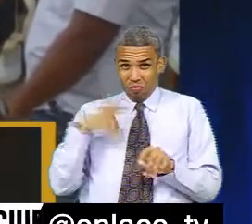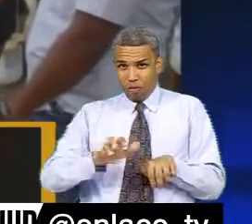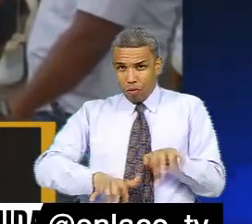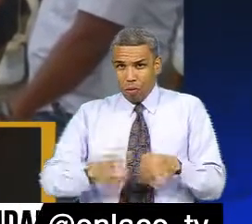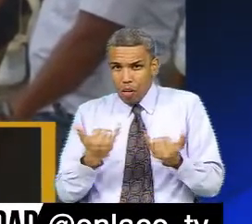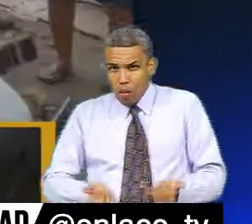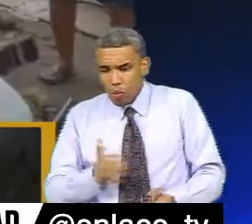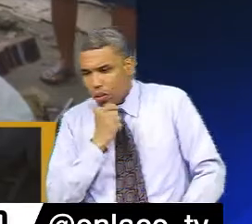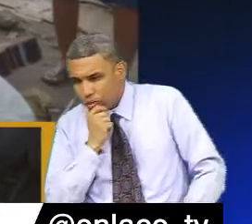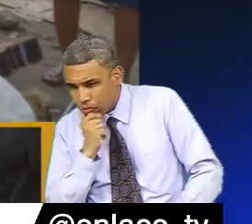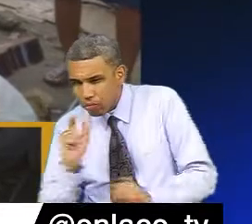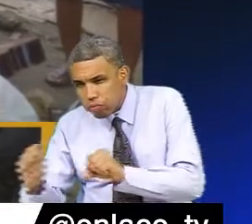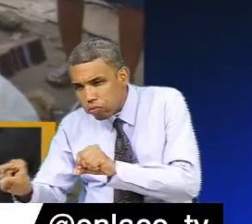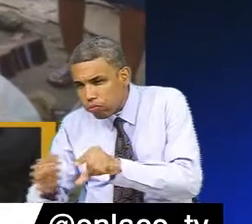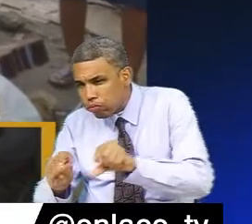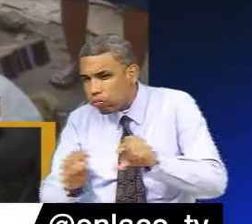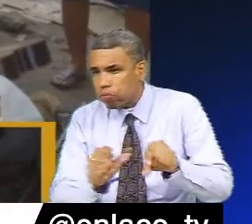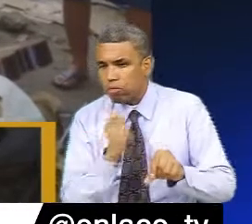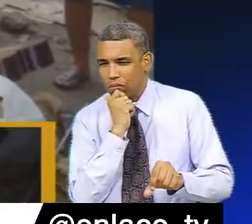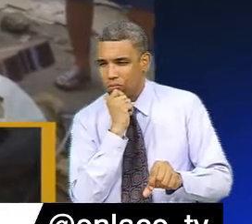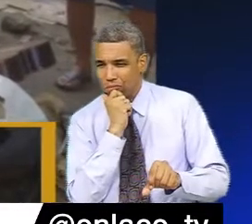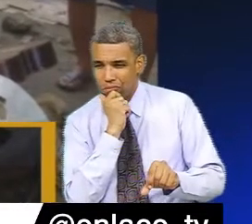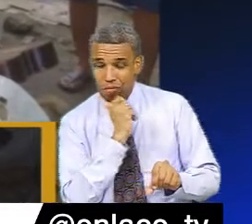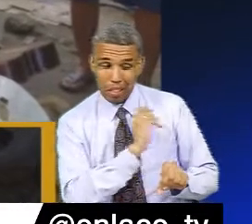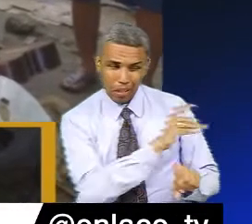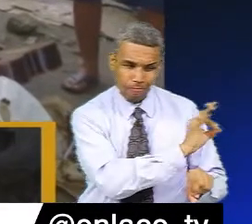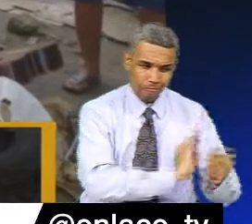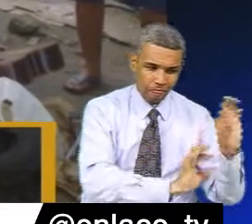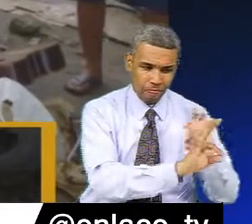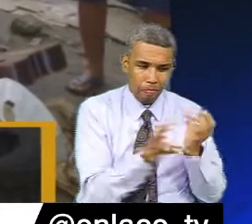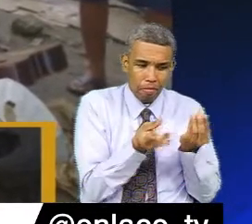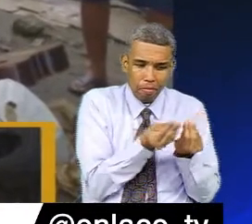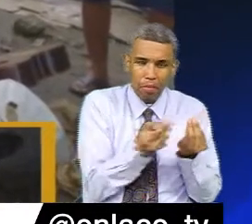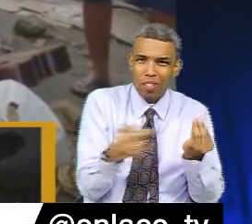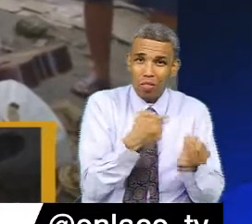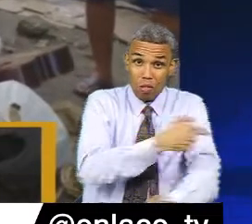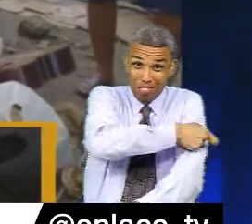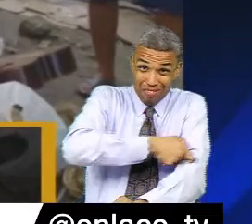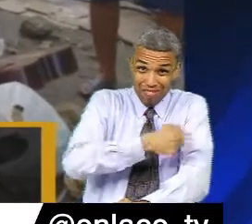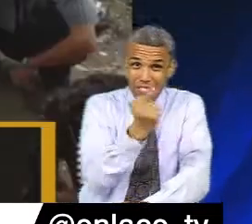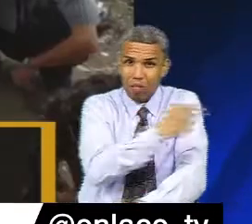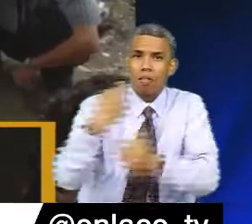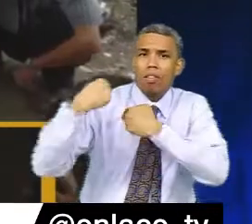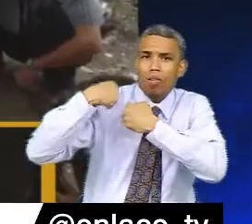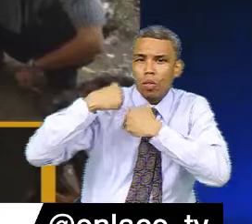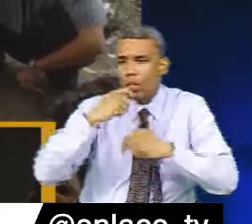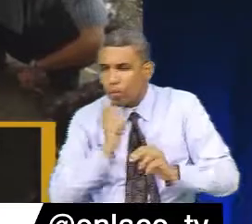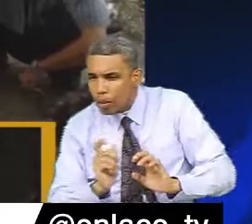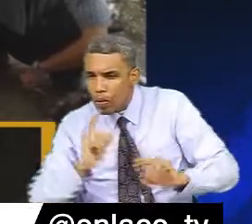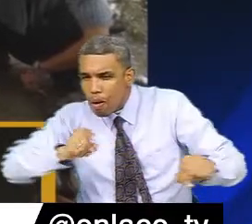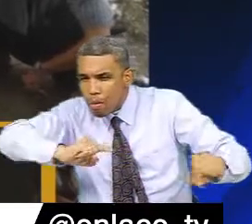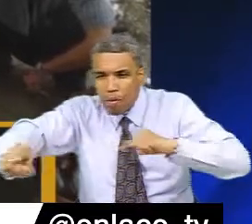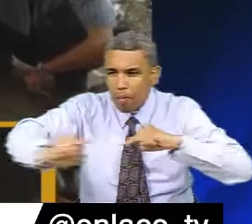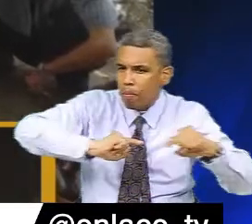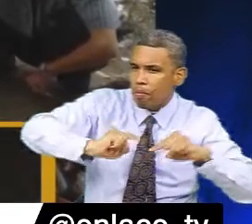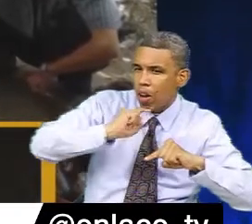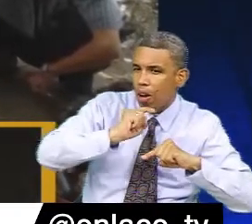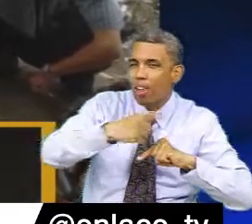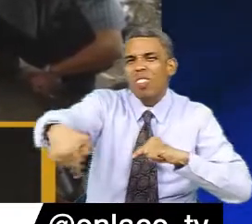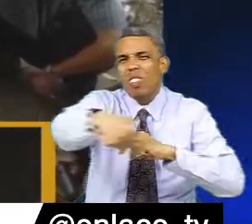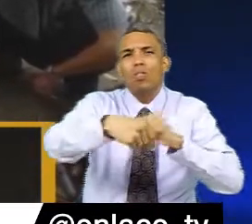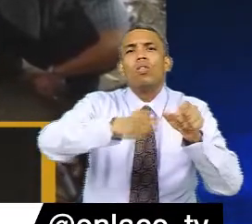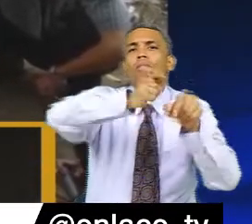organizando además una mesa técnica para definir los lineamientos y así poder darle competencia a quienes tienen que responder por esta población. La prevalencia